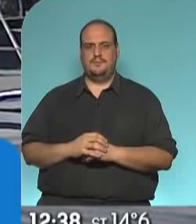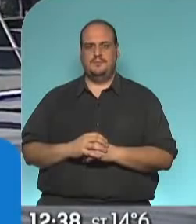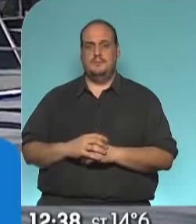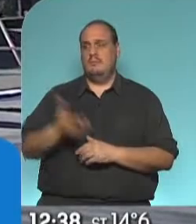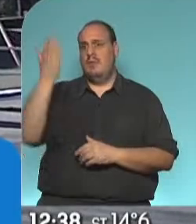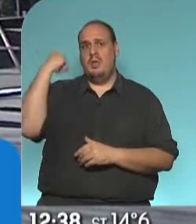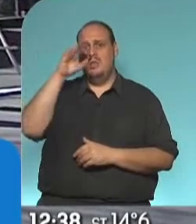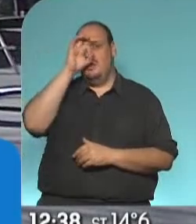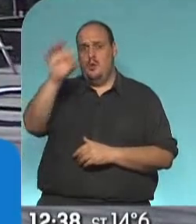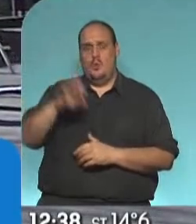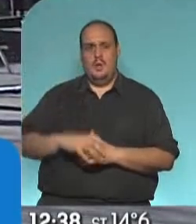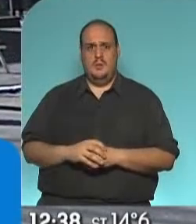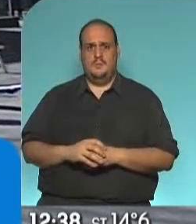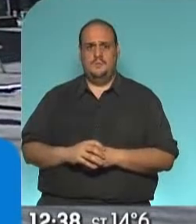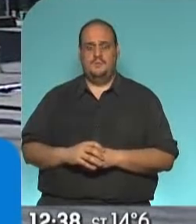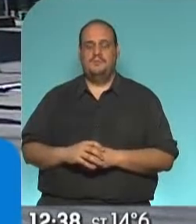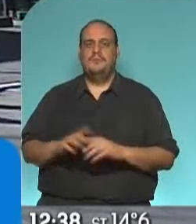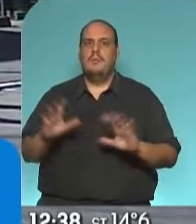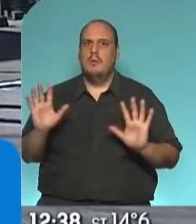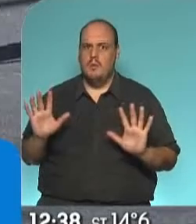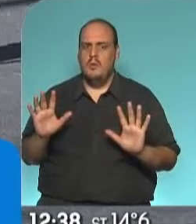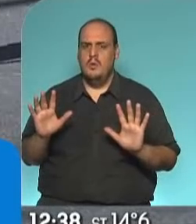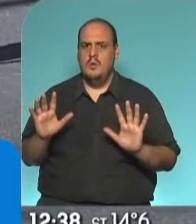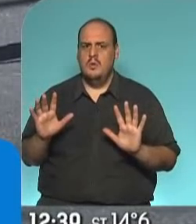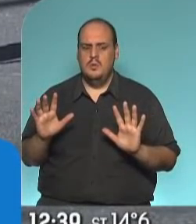No pasaba. Y no es solo